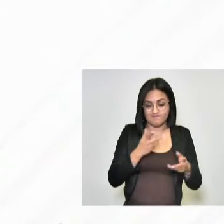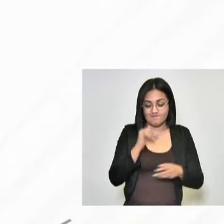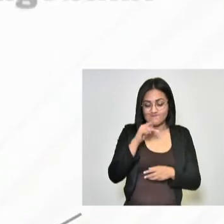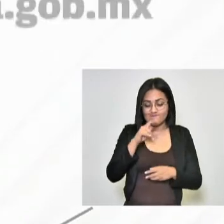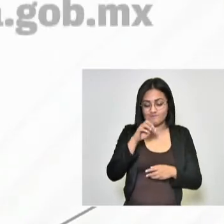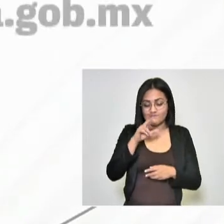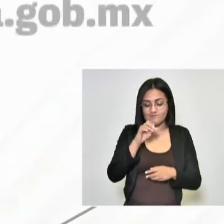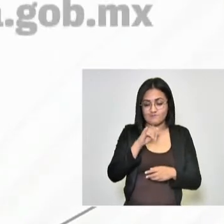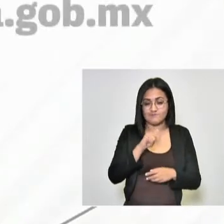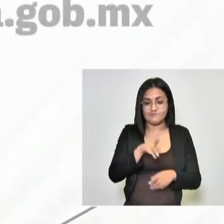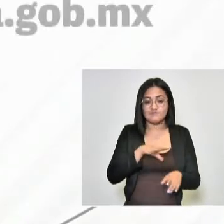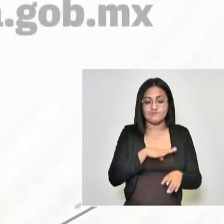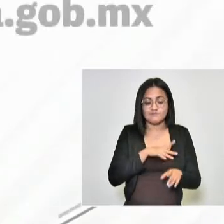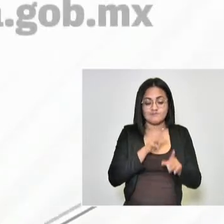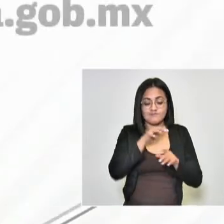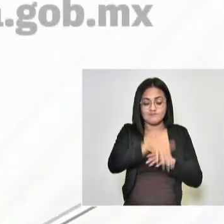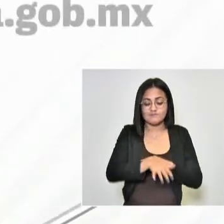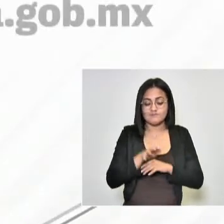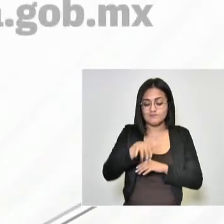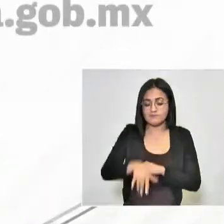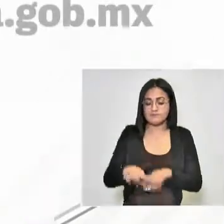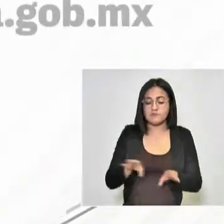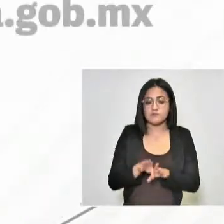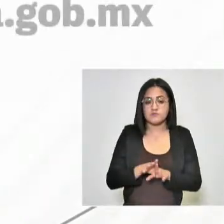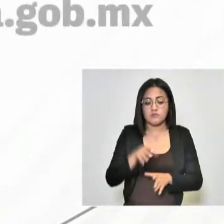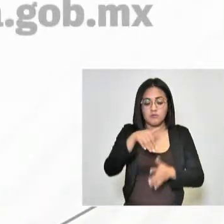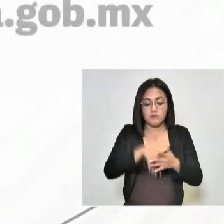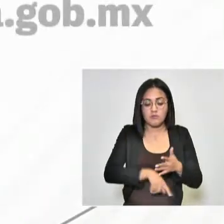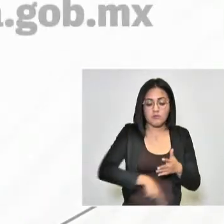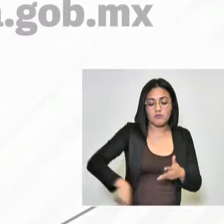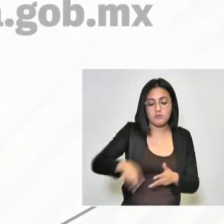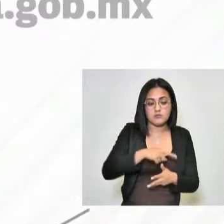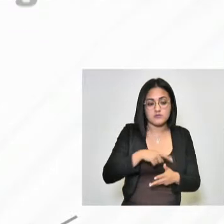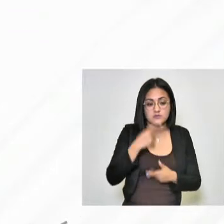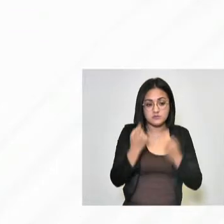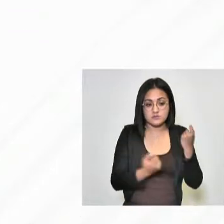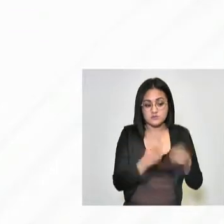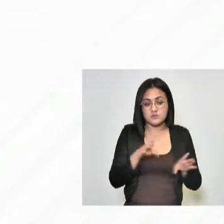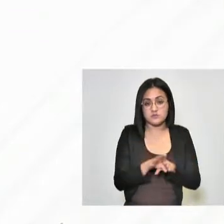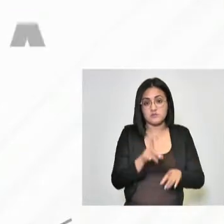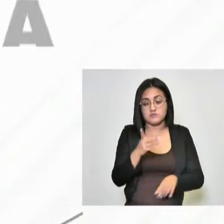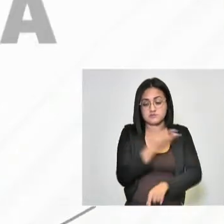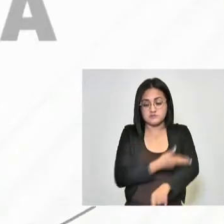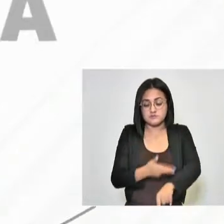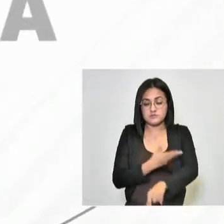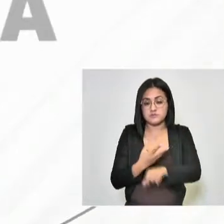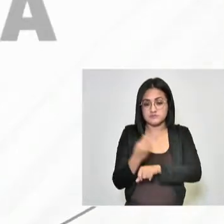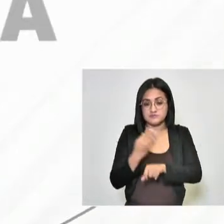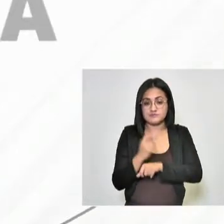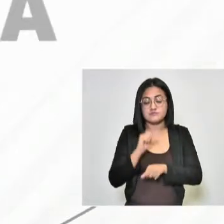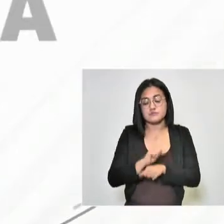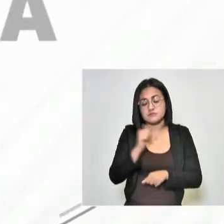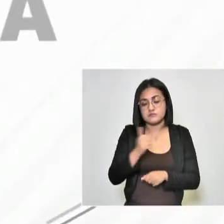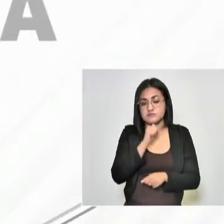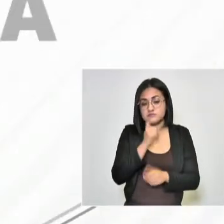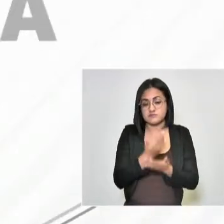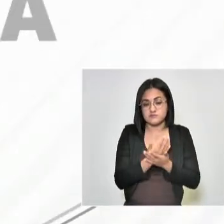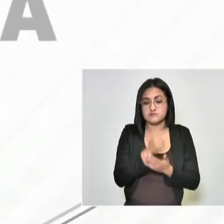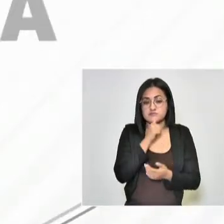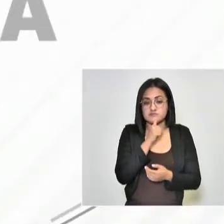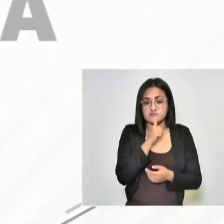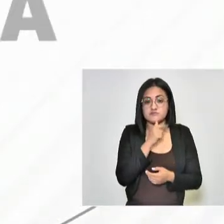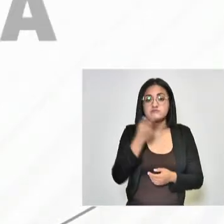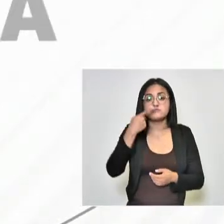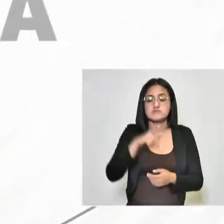hay 15 barrancas, por lo menos, agujeros o socavones, y algunos han sido restaurados y otros están en proceso.